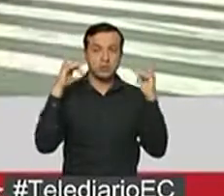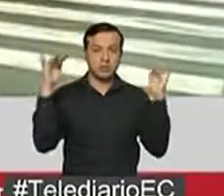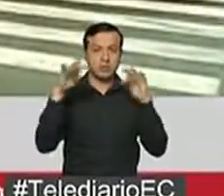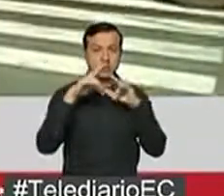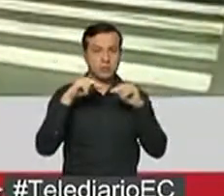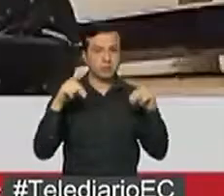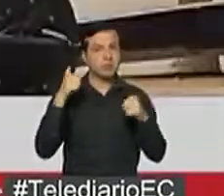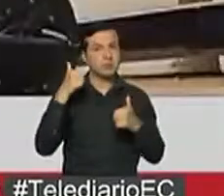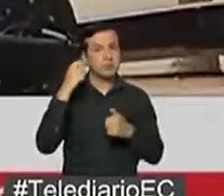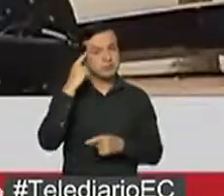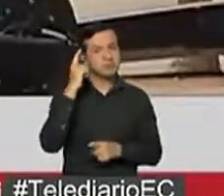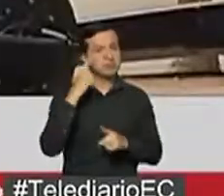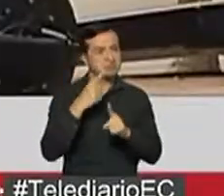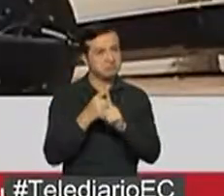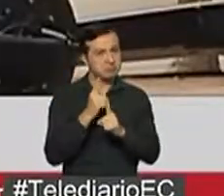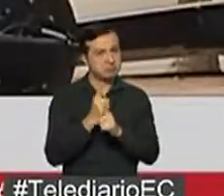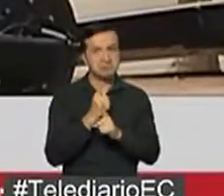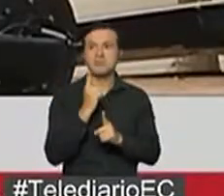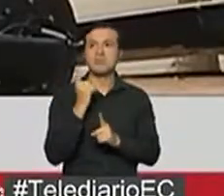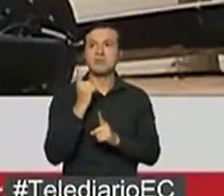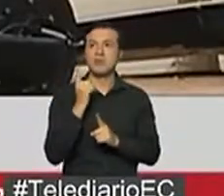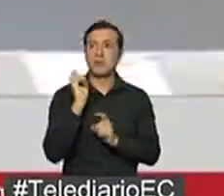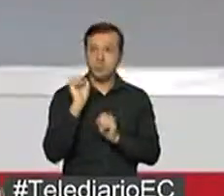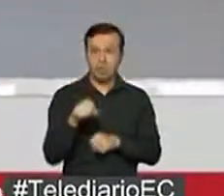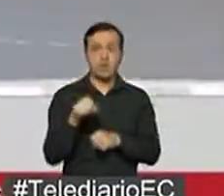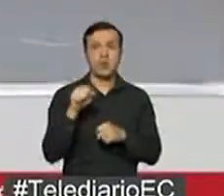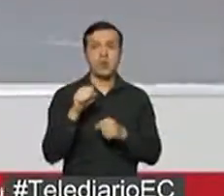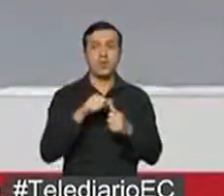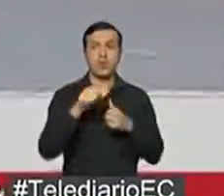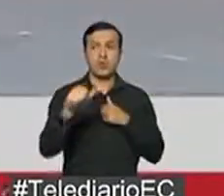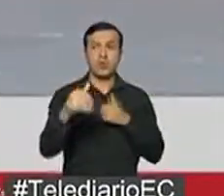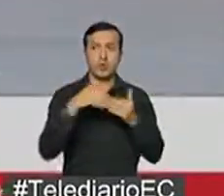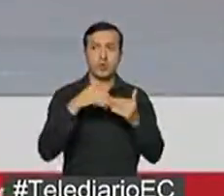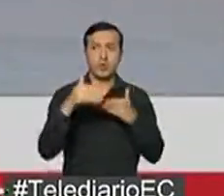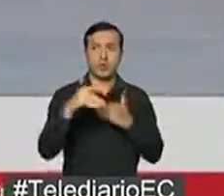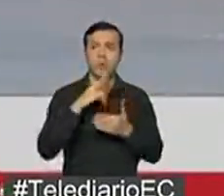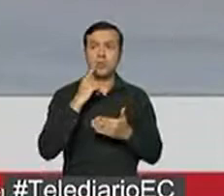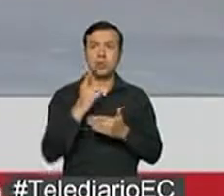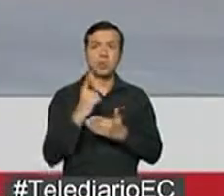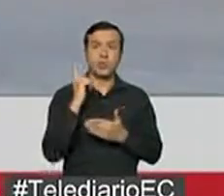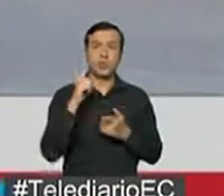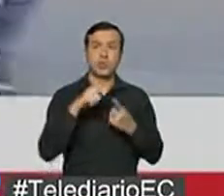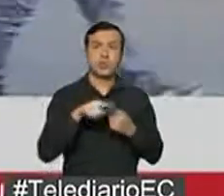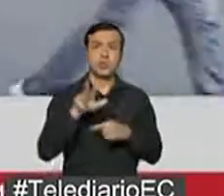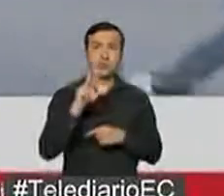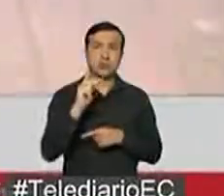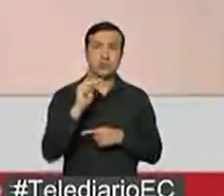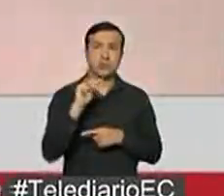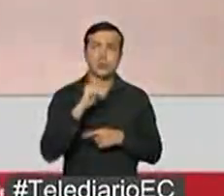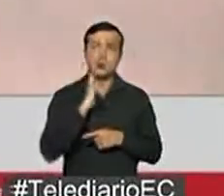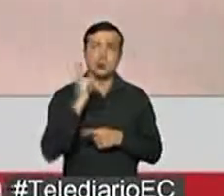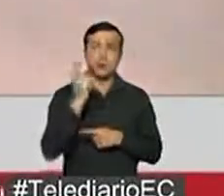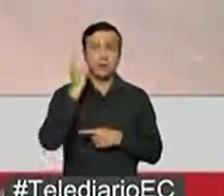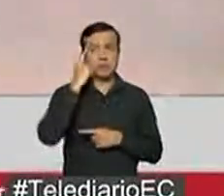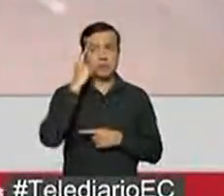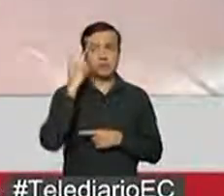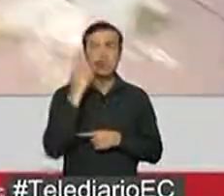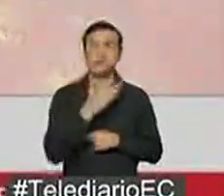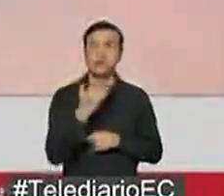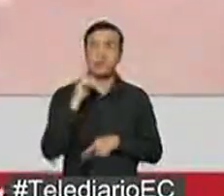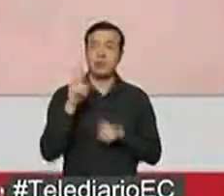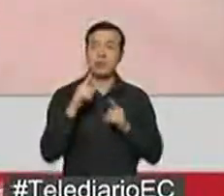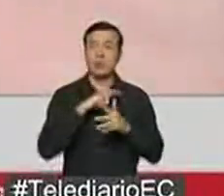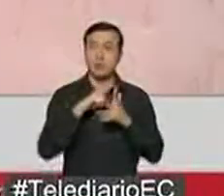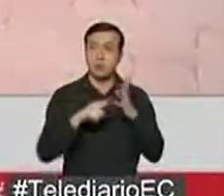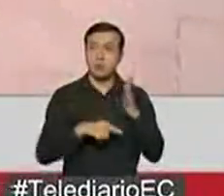es una empresa súper chévere los scooters son ideales para distancias cortas de entre 1 a 3 kilómetros tomando en cuenta algunas